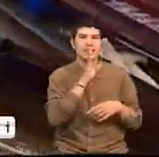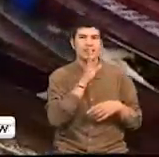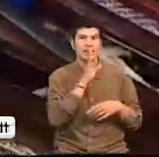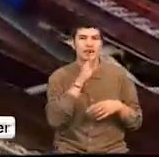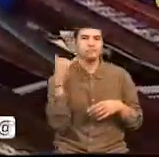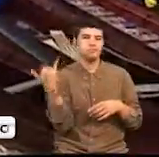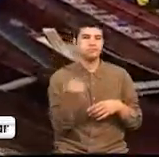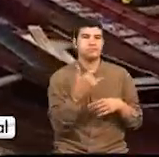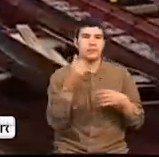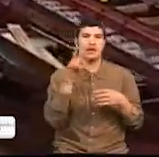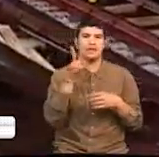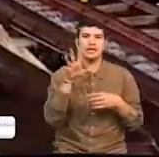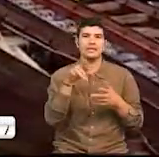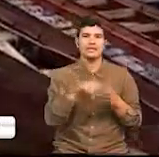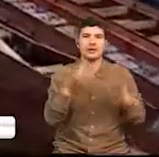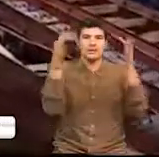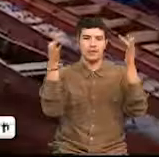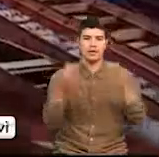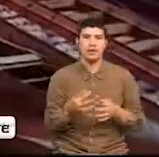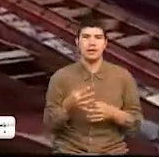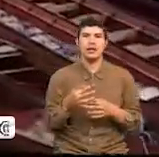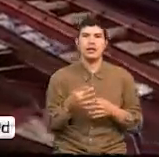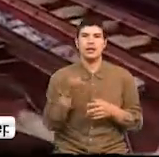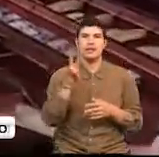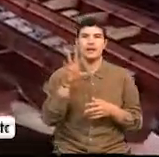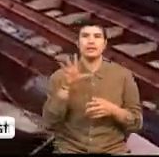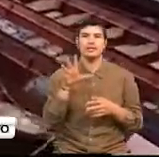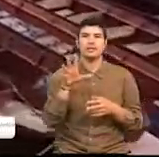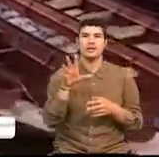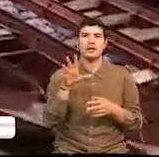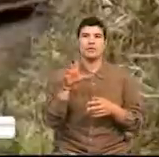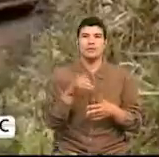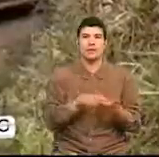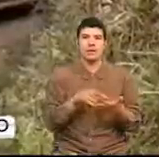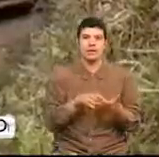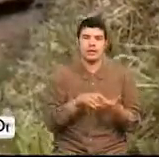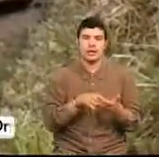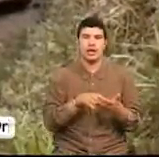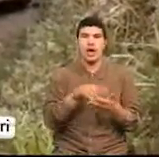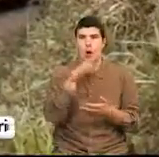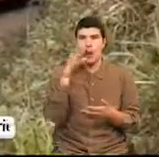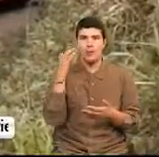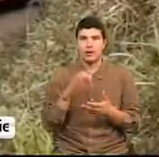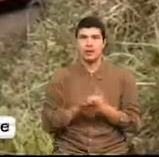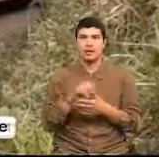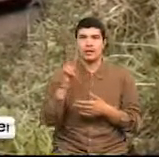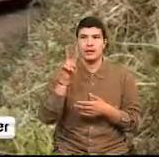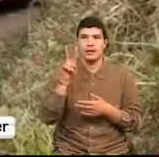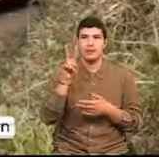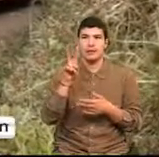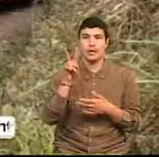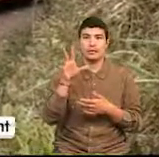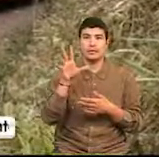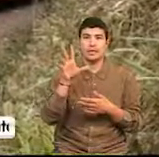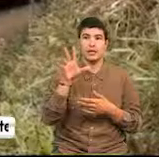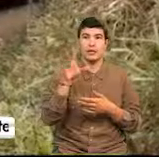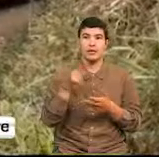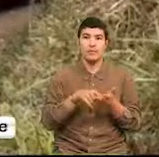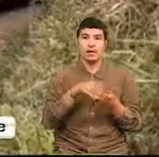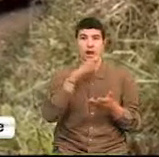aproximadamente 25.000 hombres para poder cuidarla, del Ejército Nacional. De esos 25.000